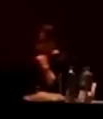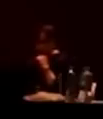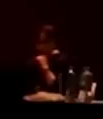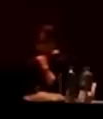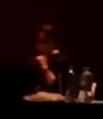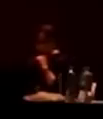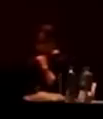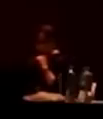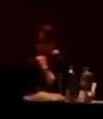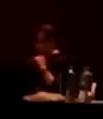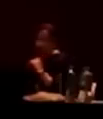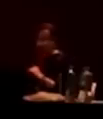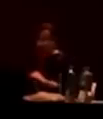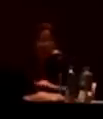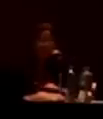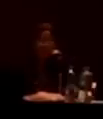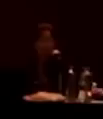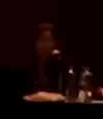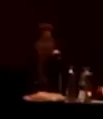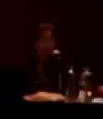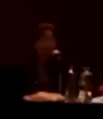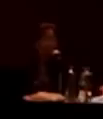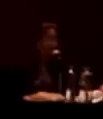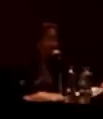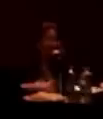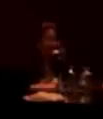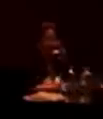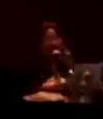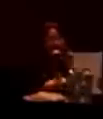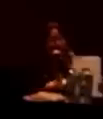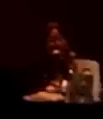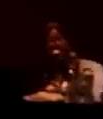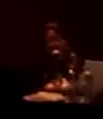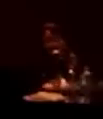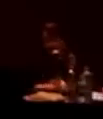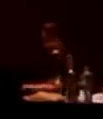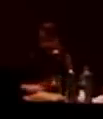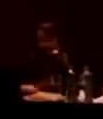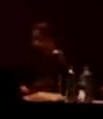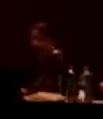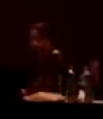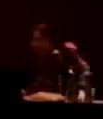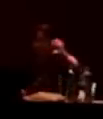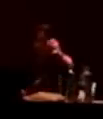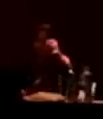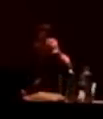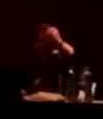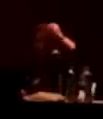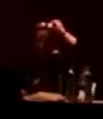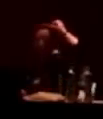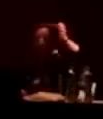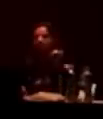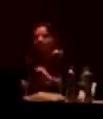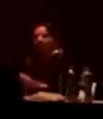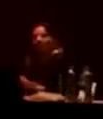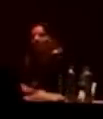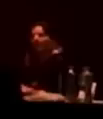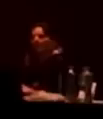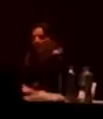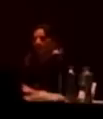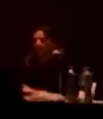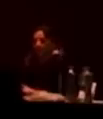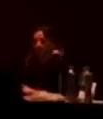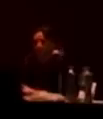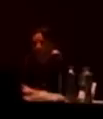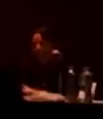completo de las actividades de los chavos estamos tenían hay informes del sisen que muestran del seguimiento de diferentes actividades sus movilizaciones